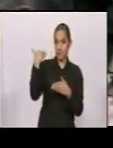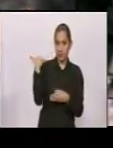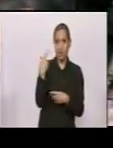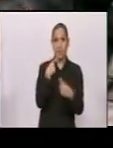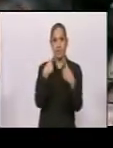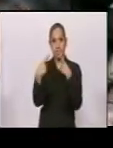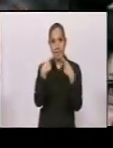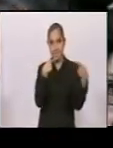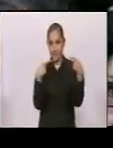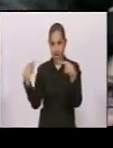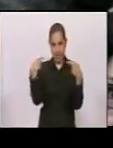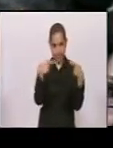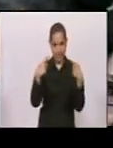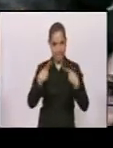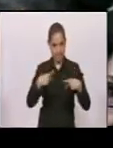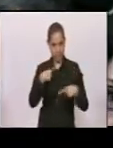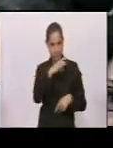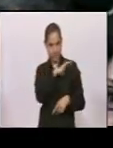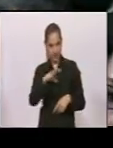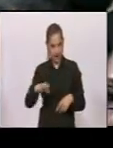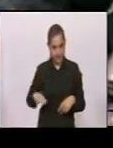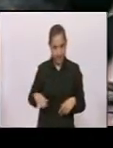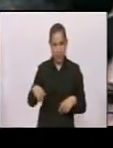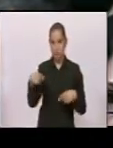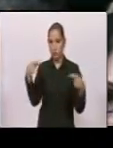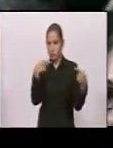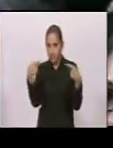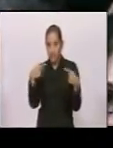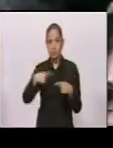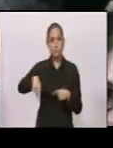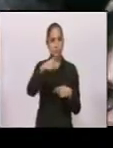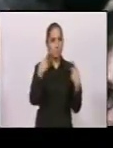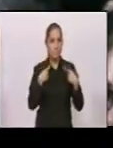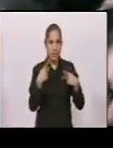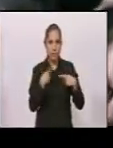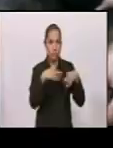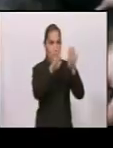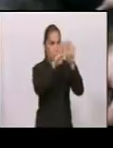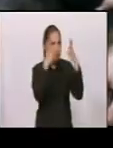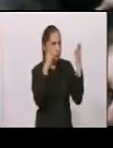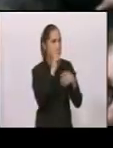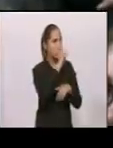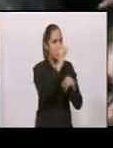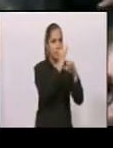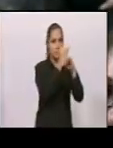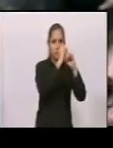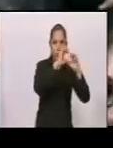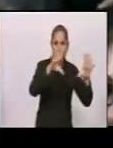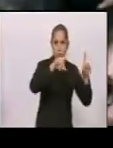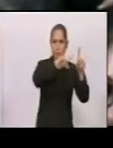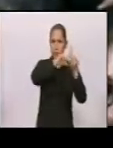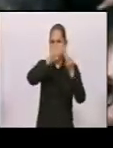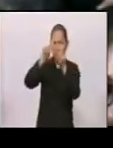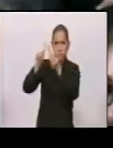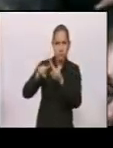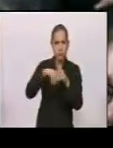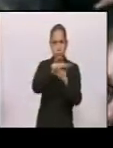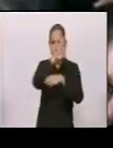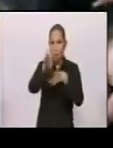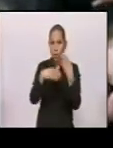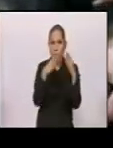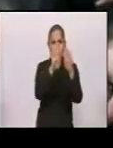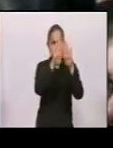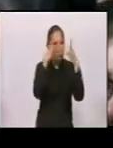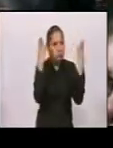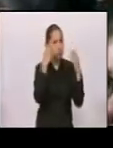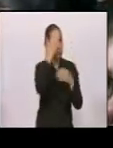y el acceso a la información generaron las condiciones necesarias para que las y los